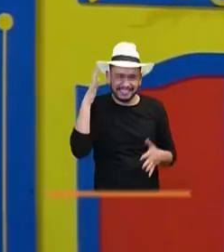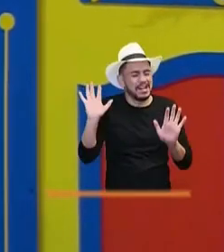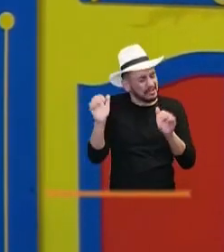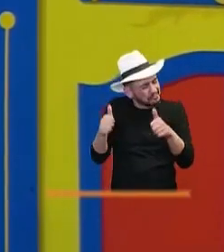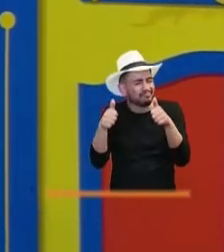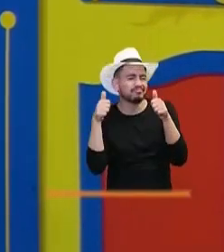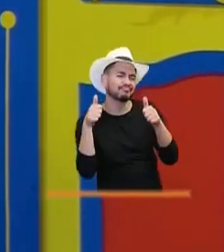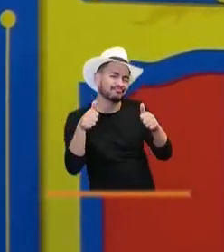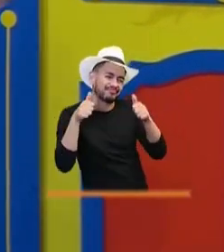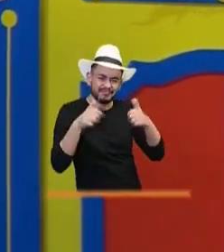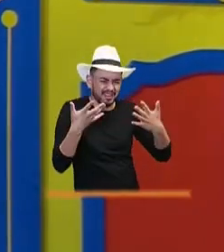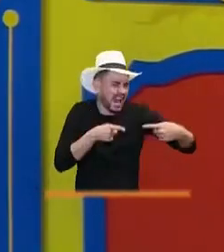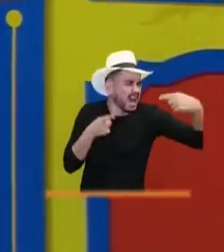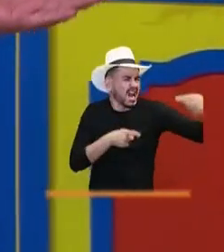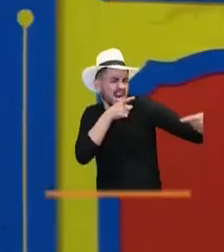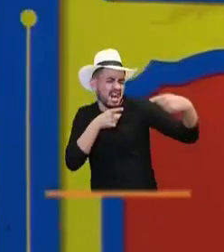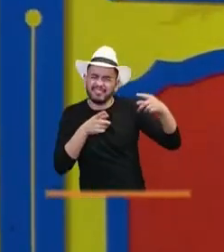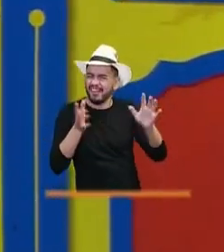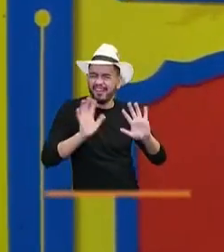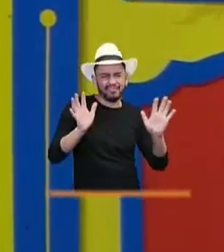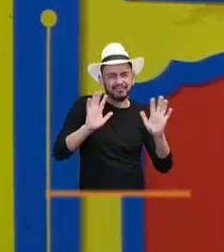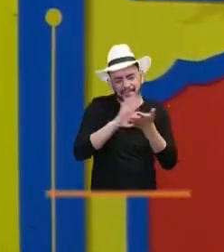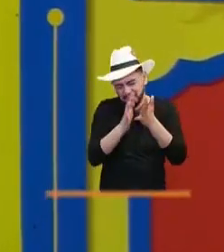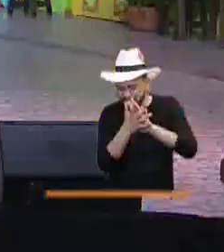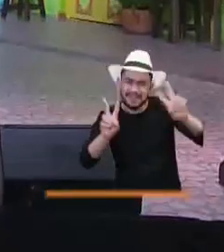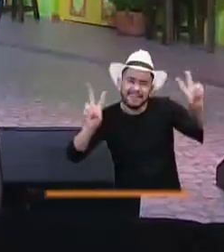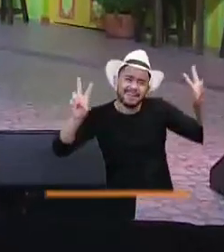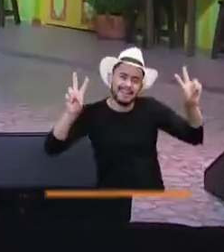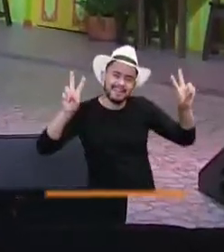en paz porque no tenían suegra.